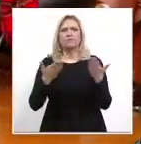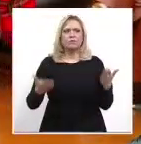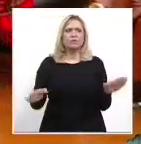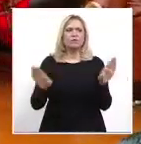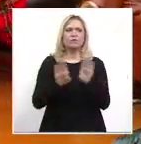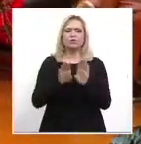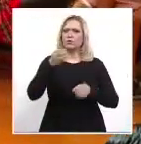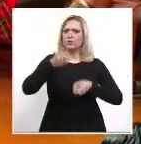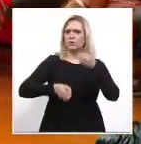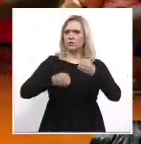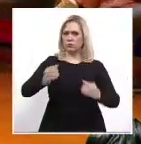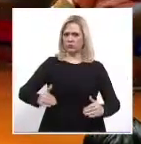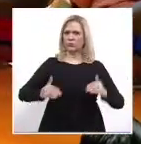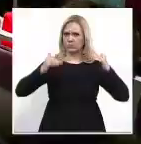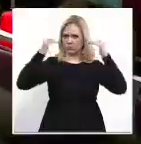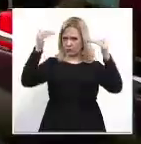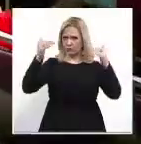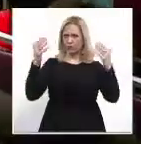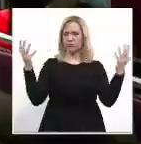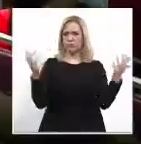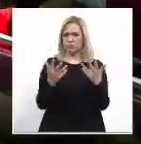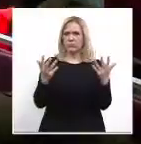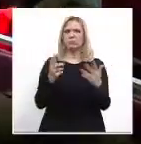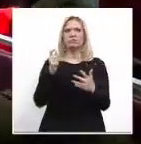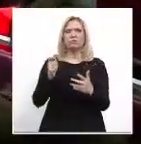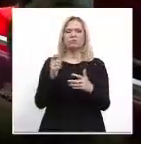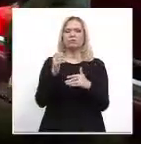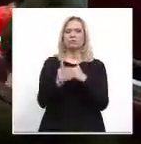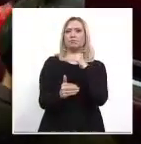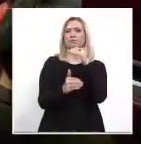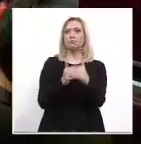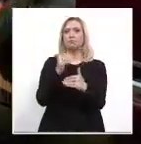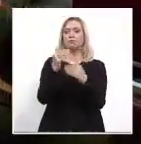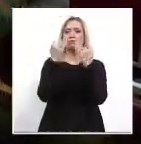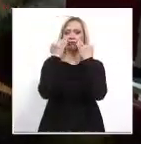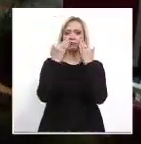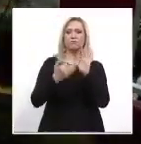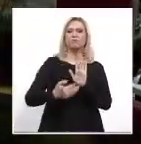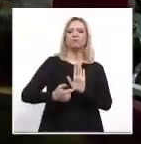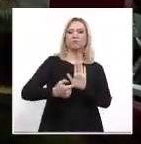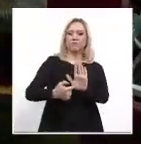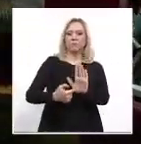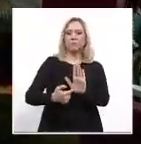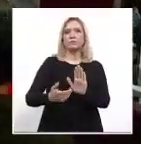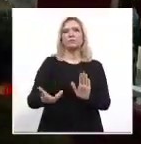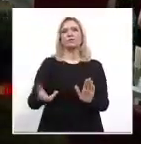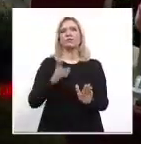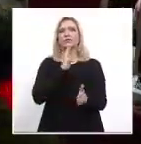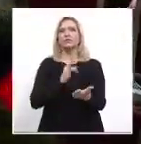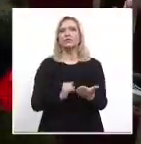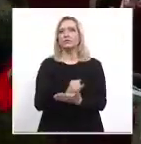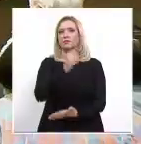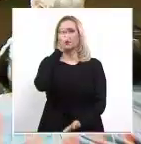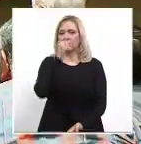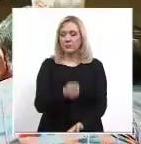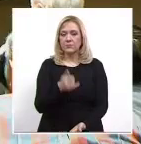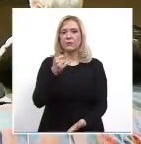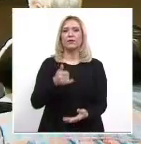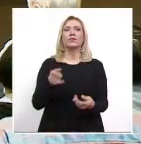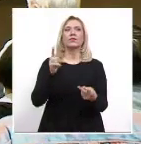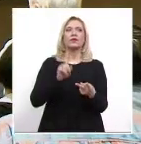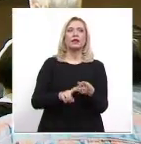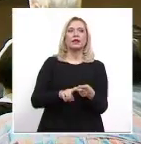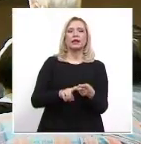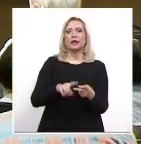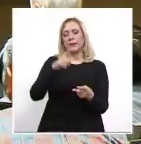realiza el Tribunal Constitucional de México para avanzar en el tema de la transparencia, tanto en las resoluciones como en los